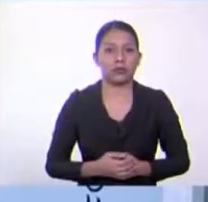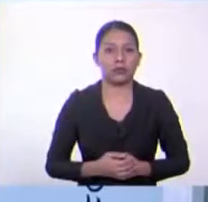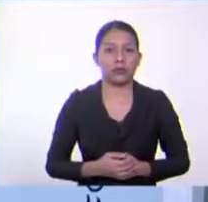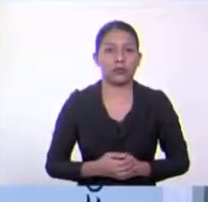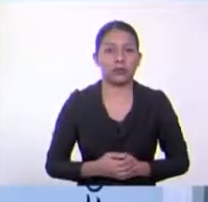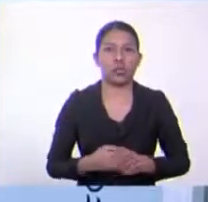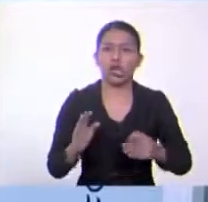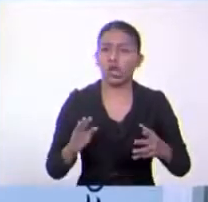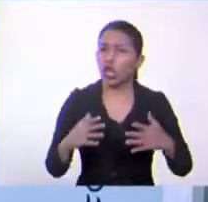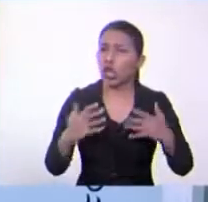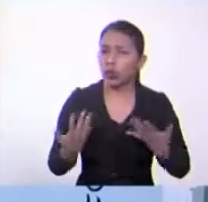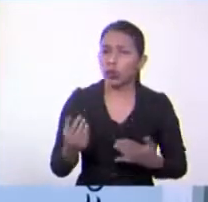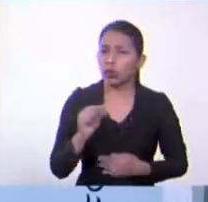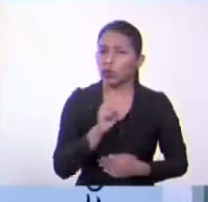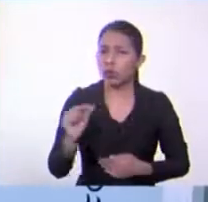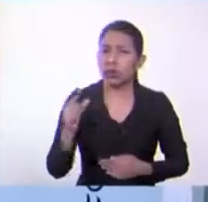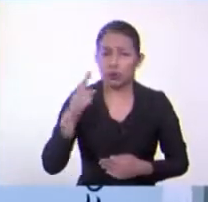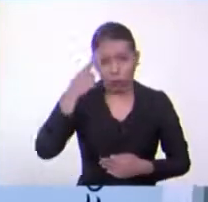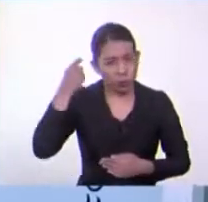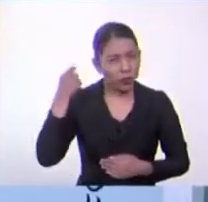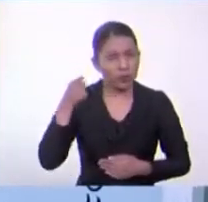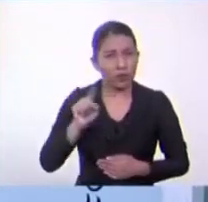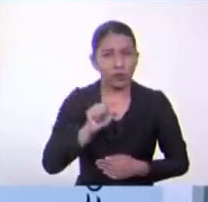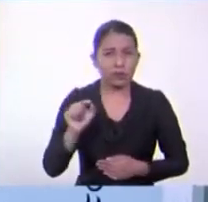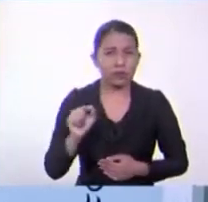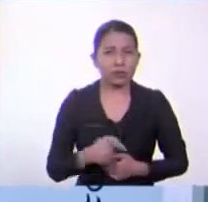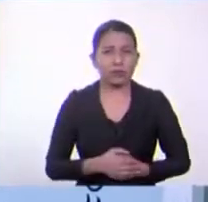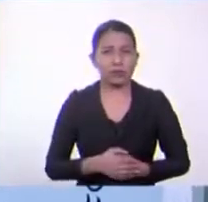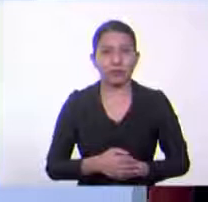¿Cómo decíamos que se llamaba este grupo?